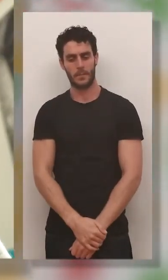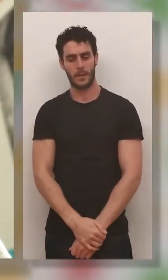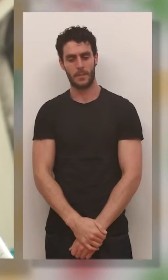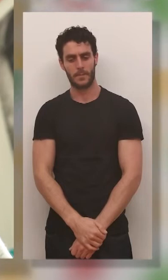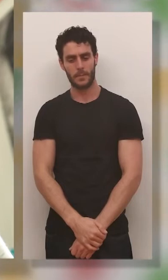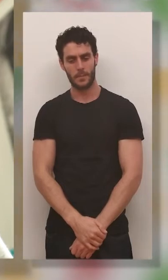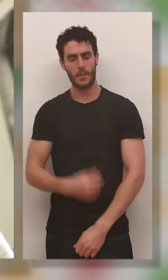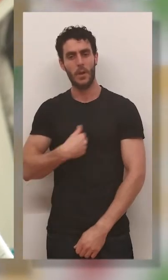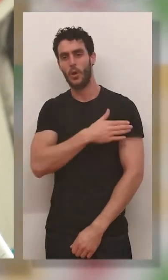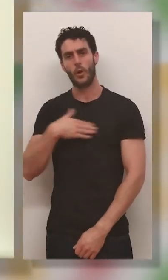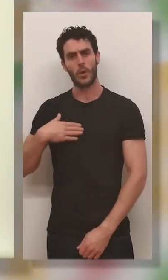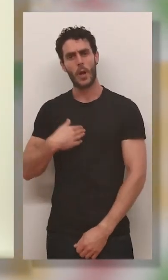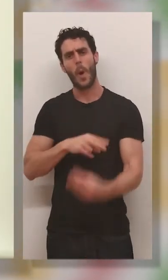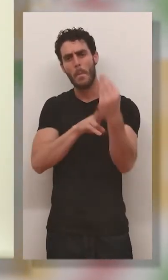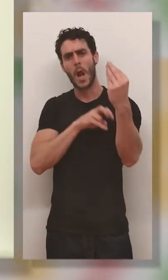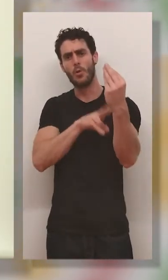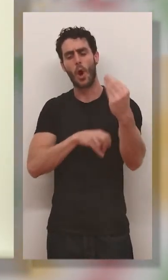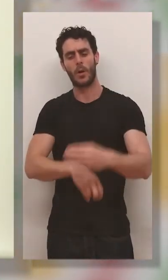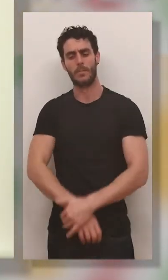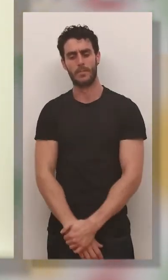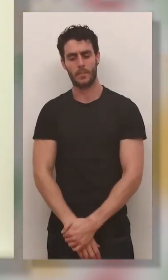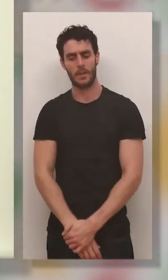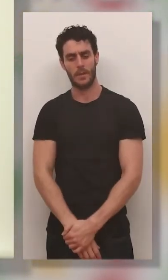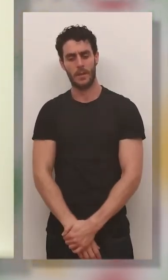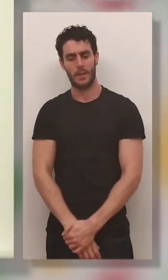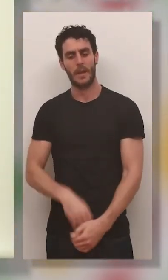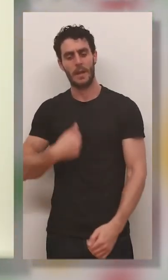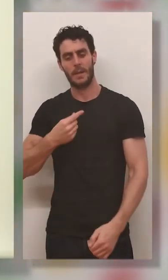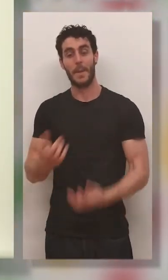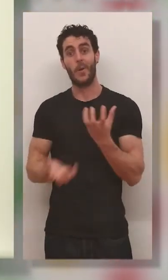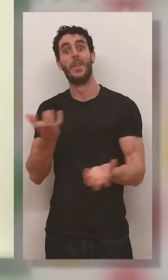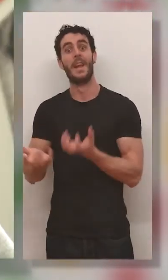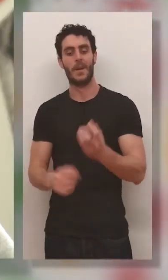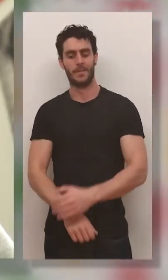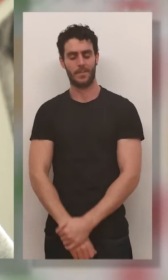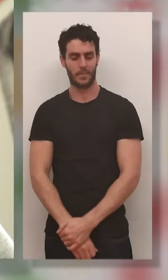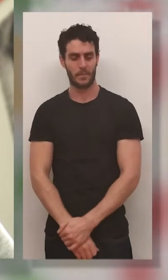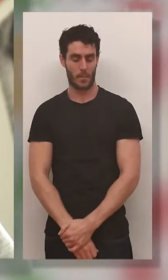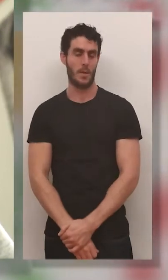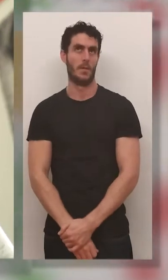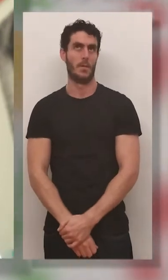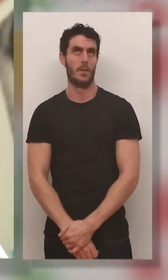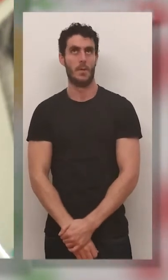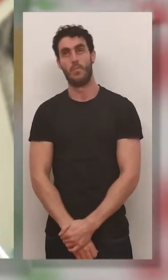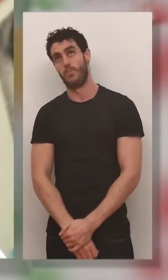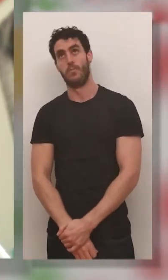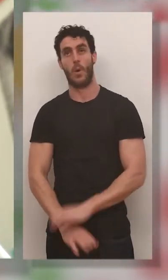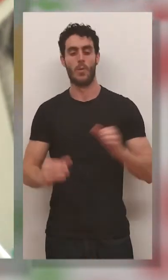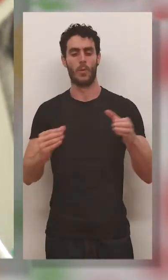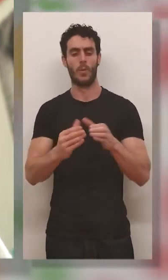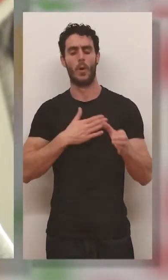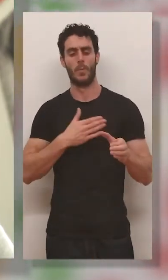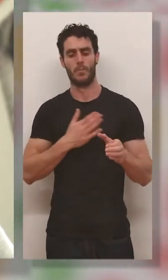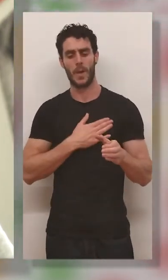quiero ser es paleontólogo. Aunque voy a ser también cocinero. Pues con mi grupo,